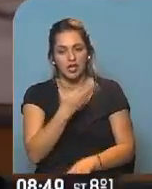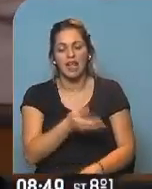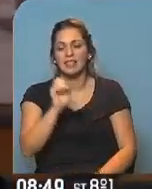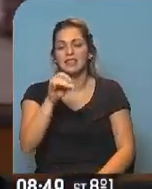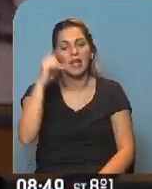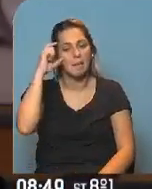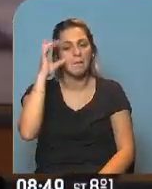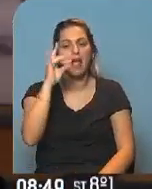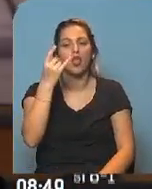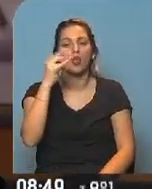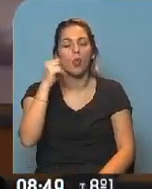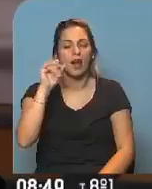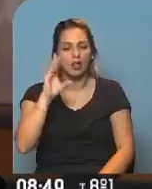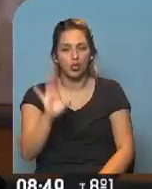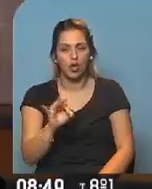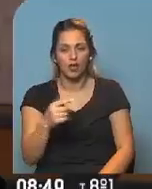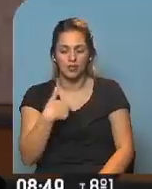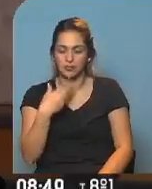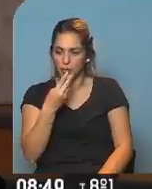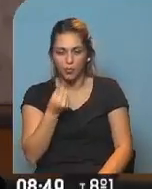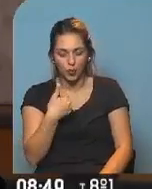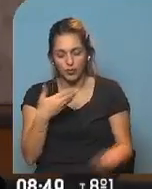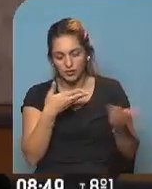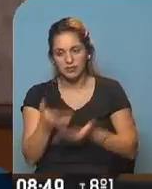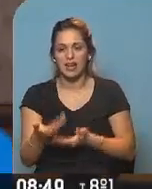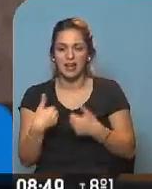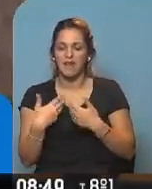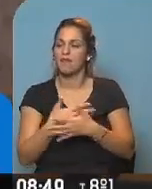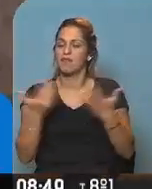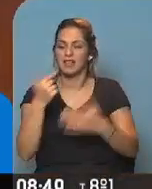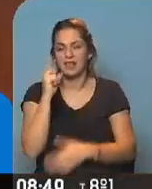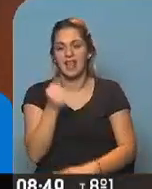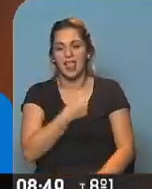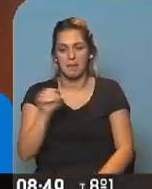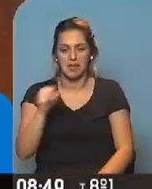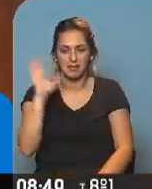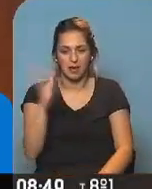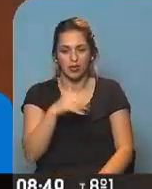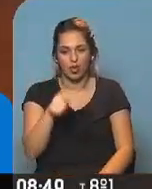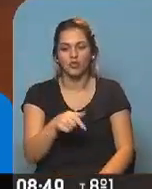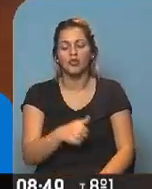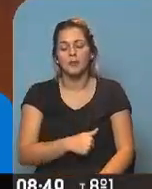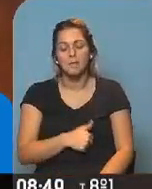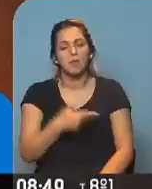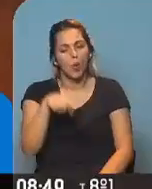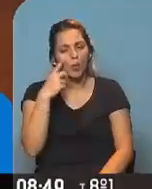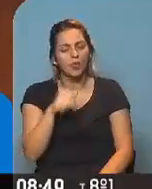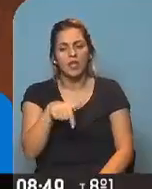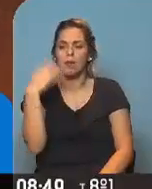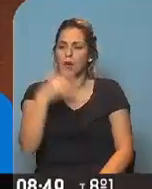cómo estás muchas gracias me siento muy bien estando aquí feliz era patrimonio igualmente un día tan particular no para